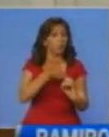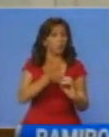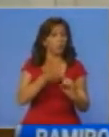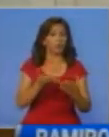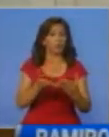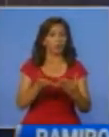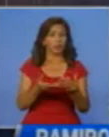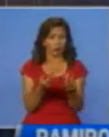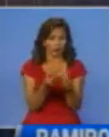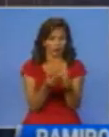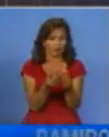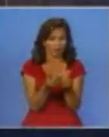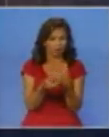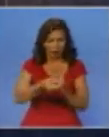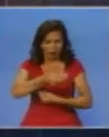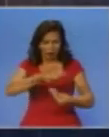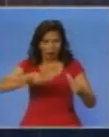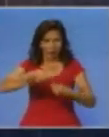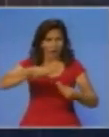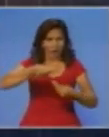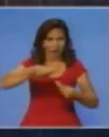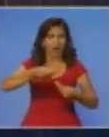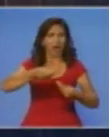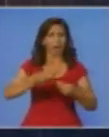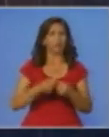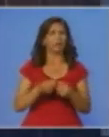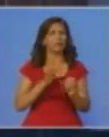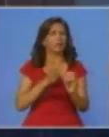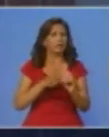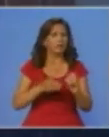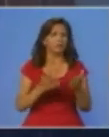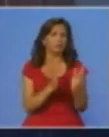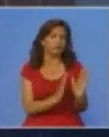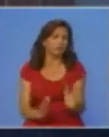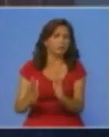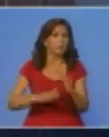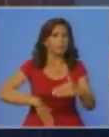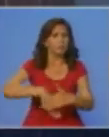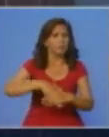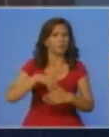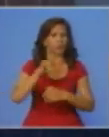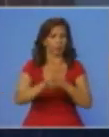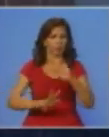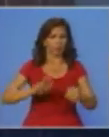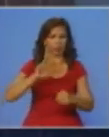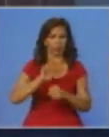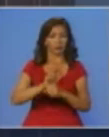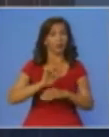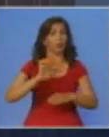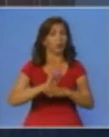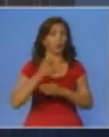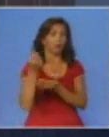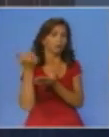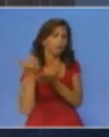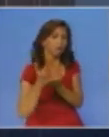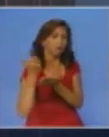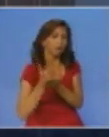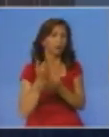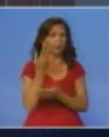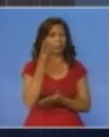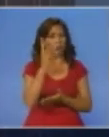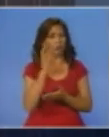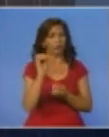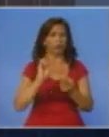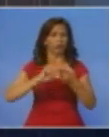para hacer dinero el plazo de esta operación es de tres años y tiene previsto generar ganancias para el ecuador entre 16 y